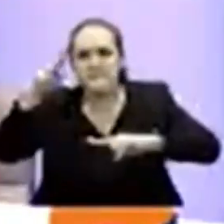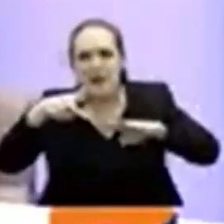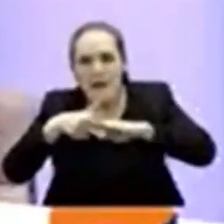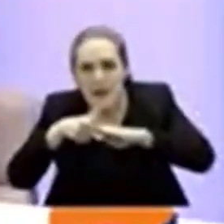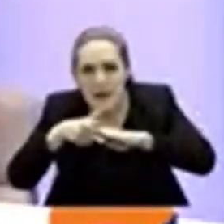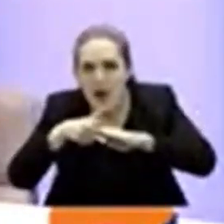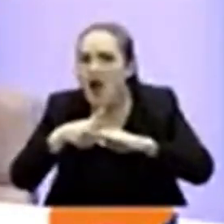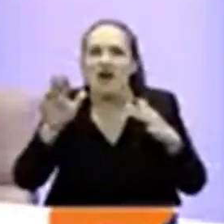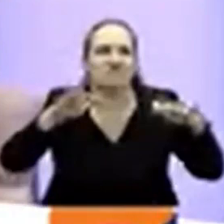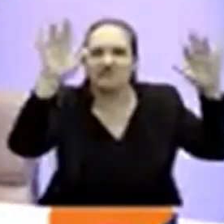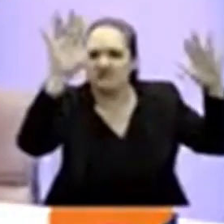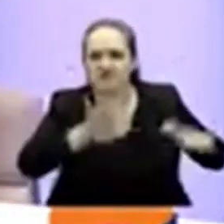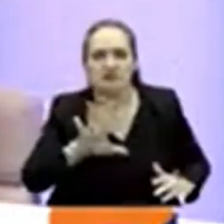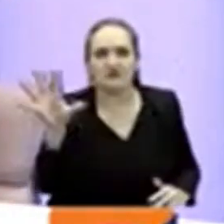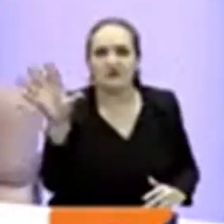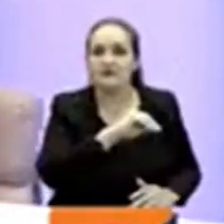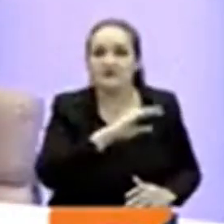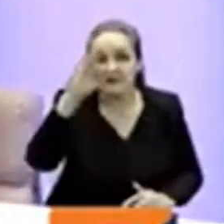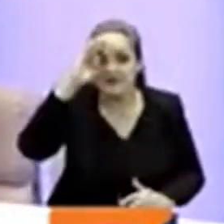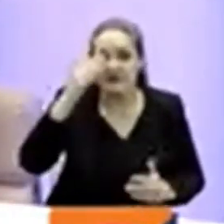buenas noches.